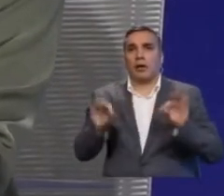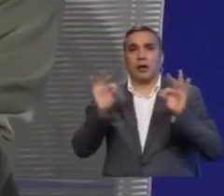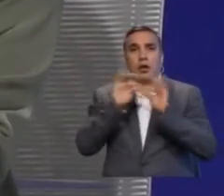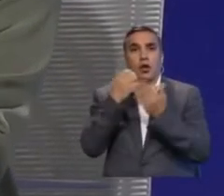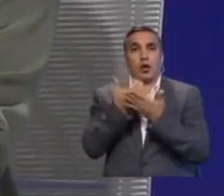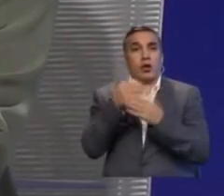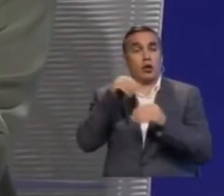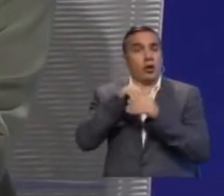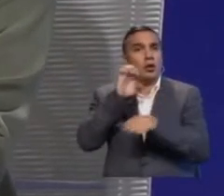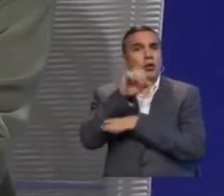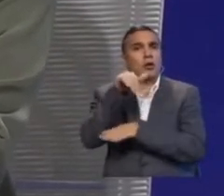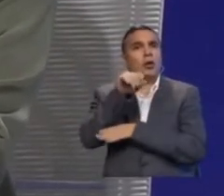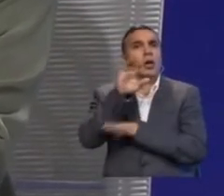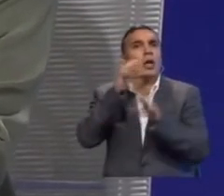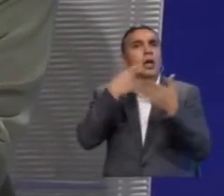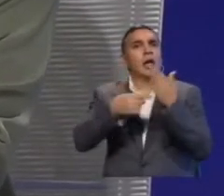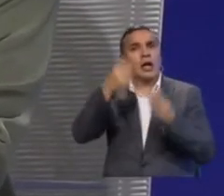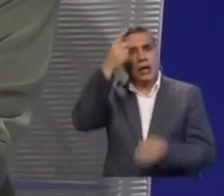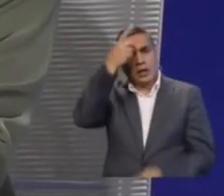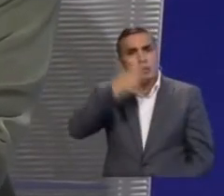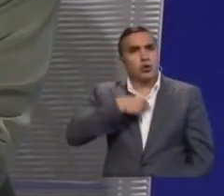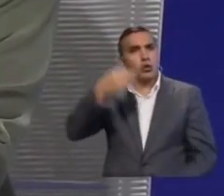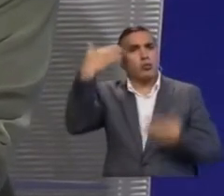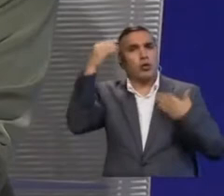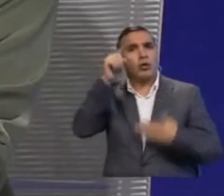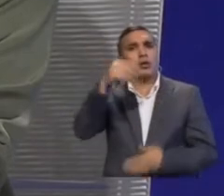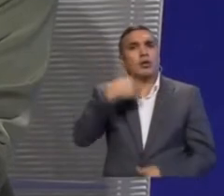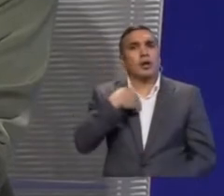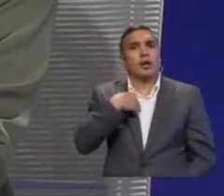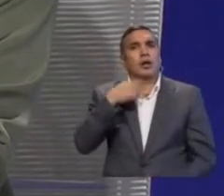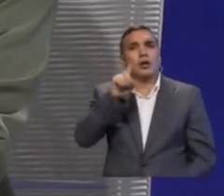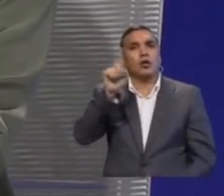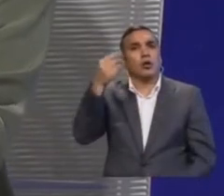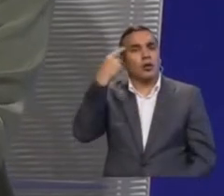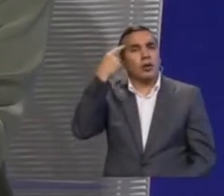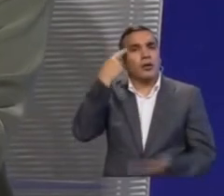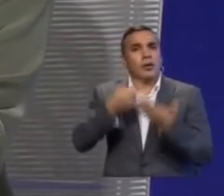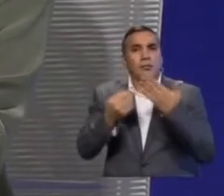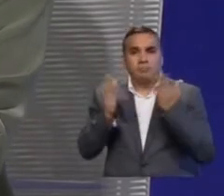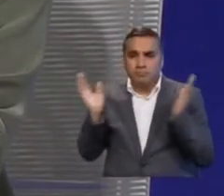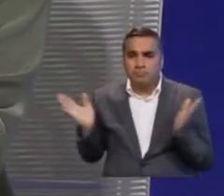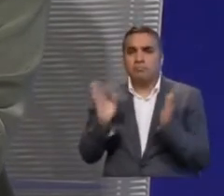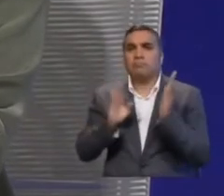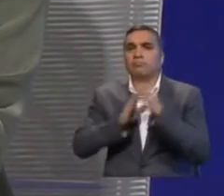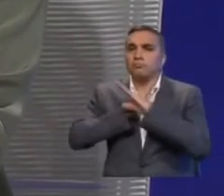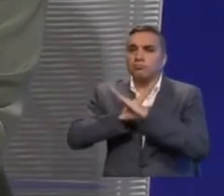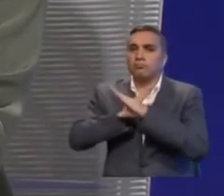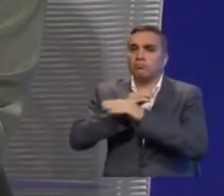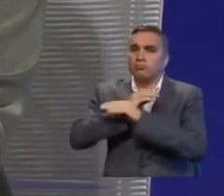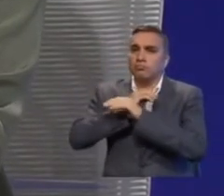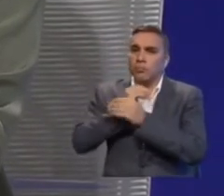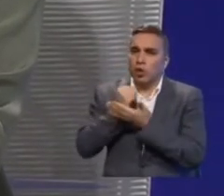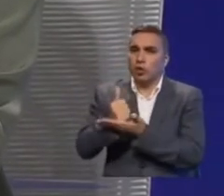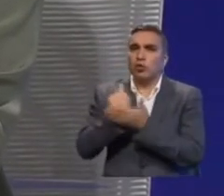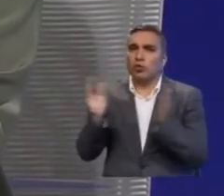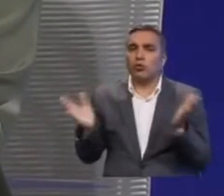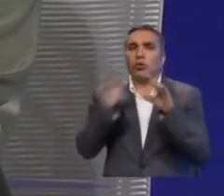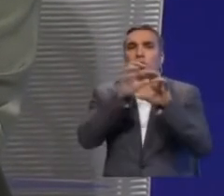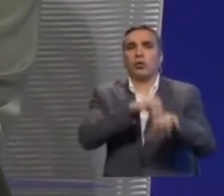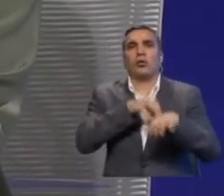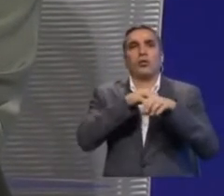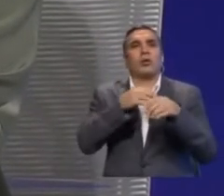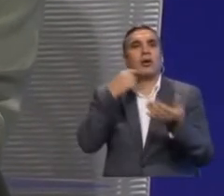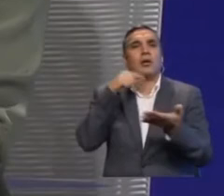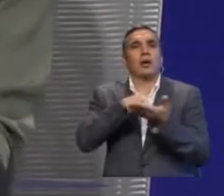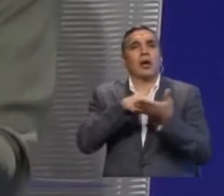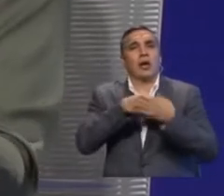económica del país. ¿Qué políticas impulsaría su gobierno para desarrollar y proteger a la agricultura en temas claves como acceso a la